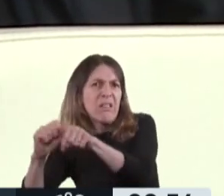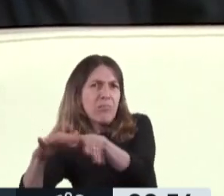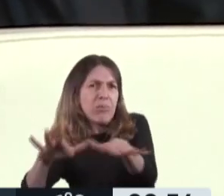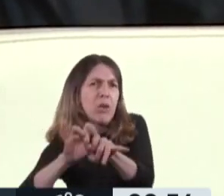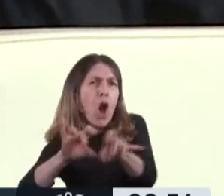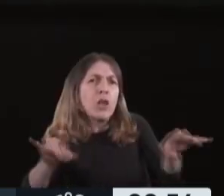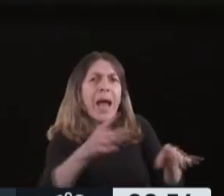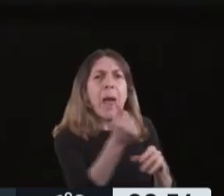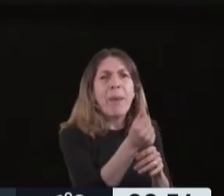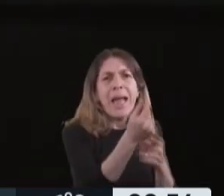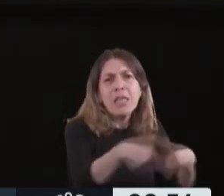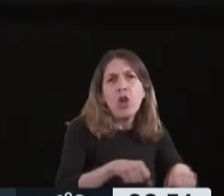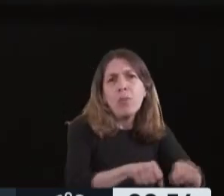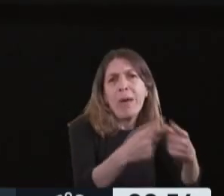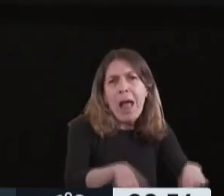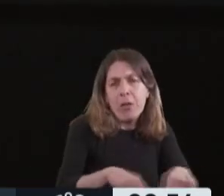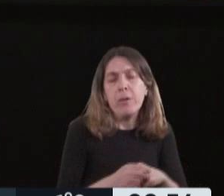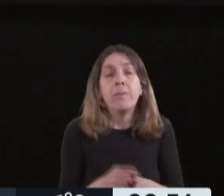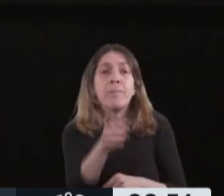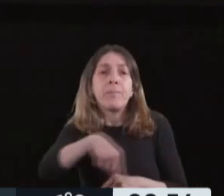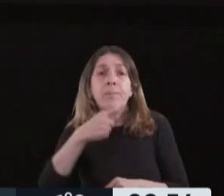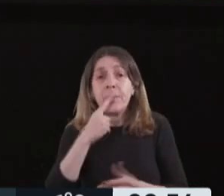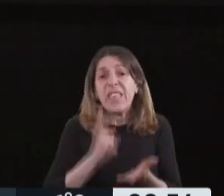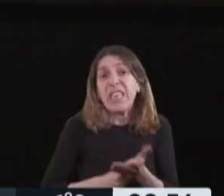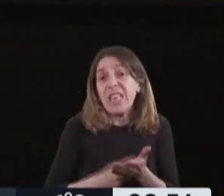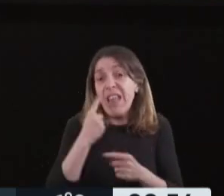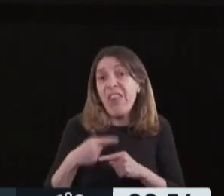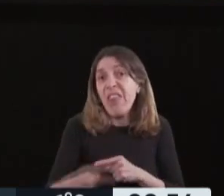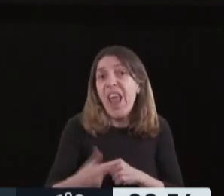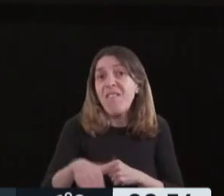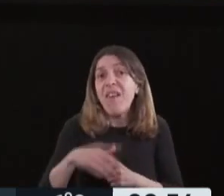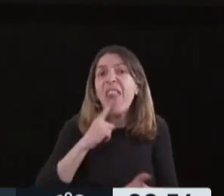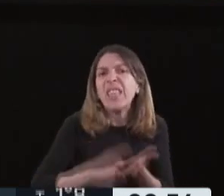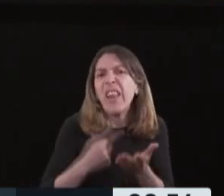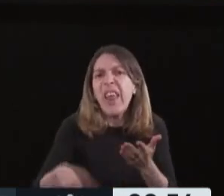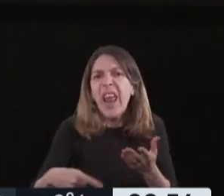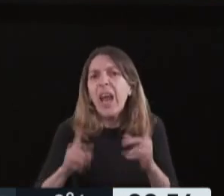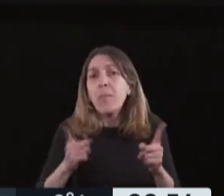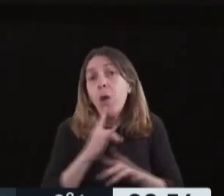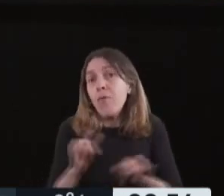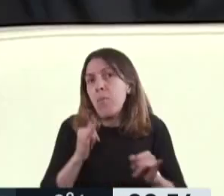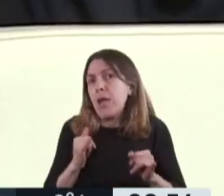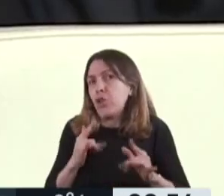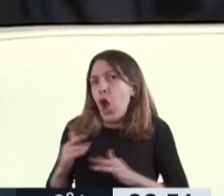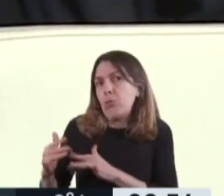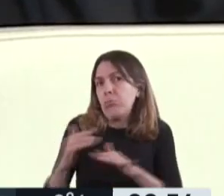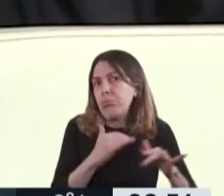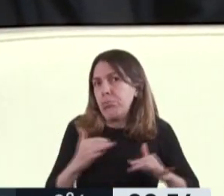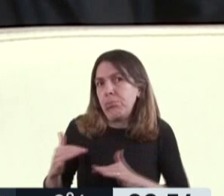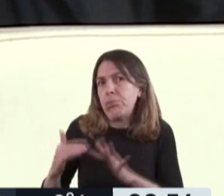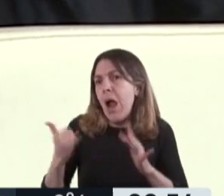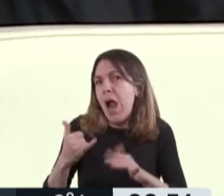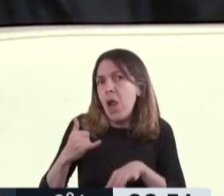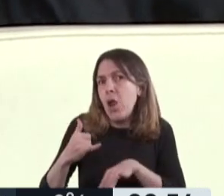qué medidas de índole económica están previstas para próximos días ha circulado esa información no esa versión en todo caso en las